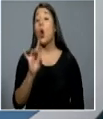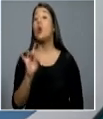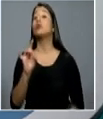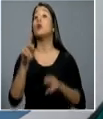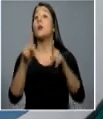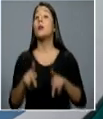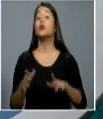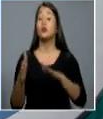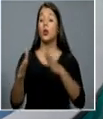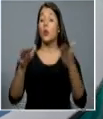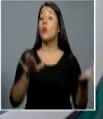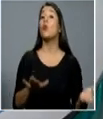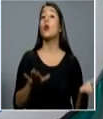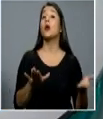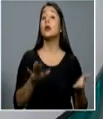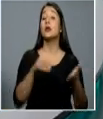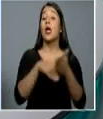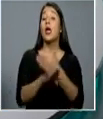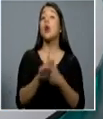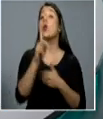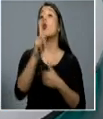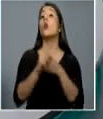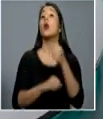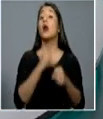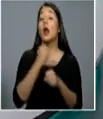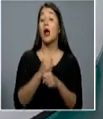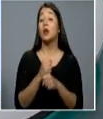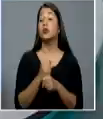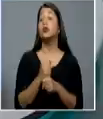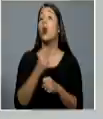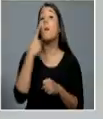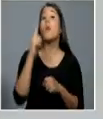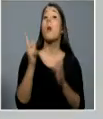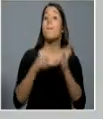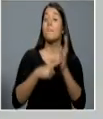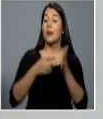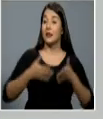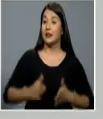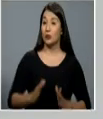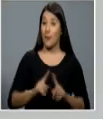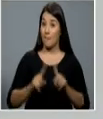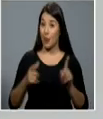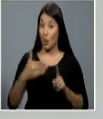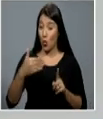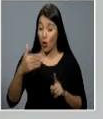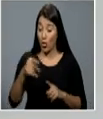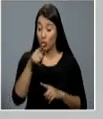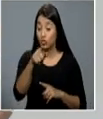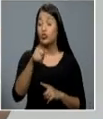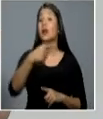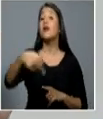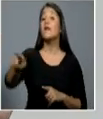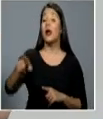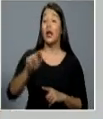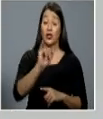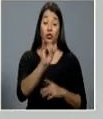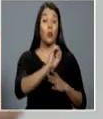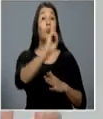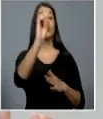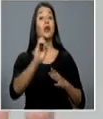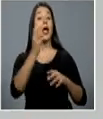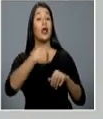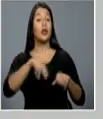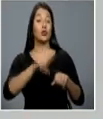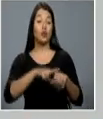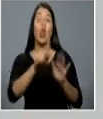fallecimientos en niños menores de 1 año por 1000 nacidos vivos. Sin embargo, cuando usted va, eso es una tasa nacional, eso es